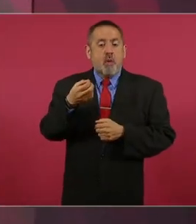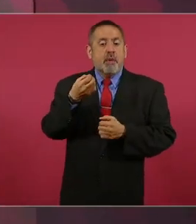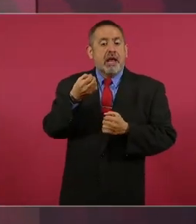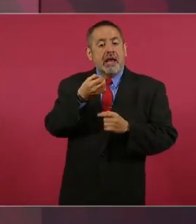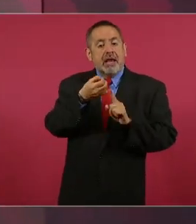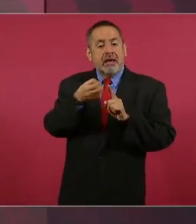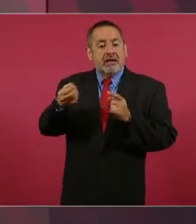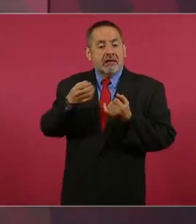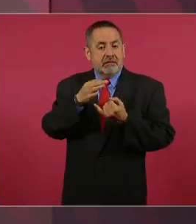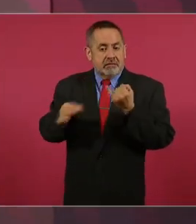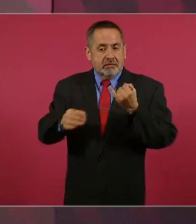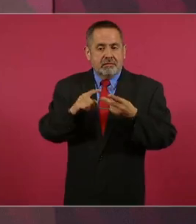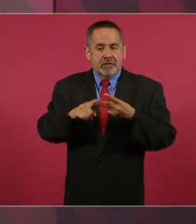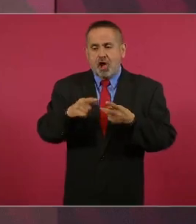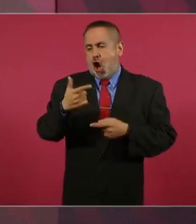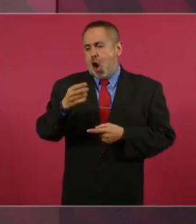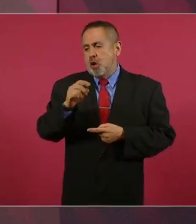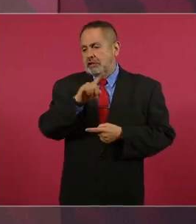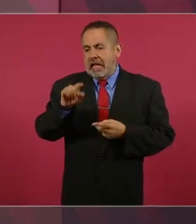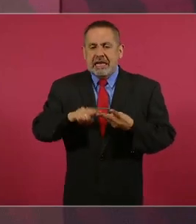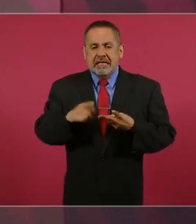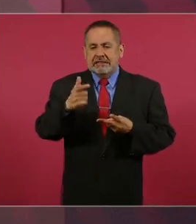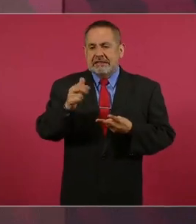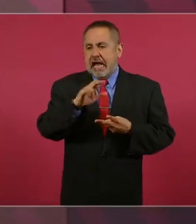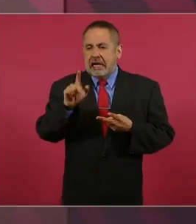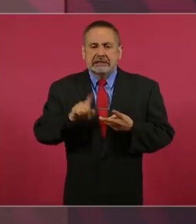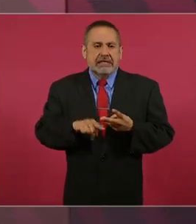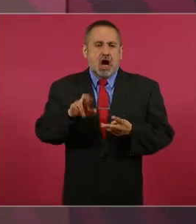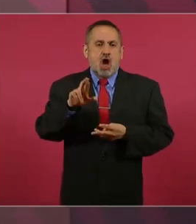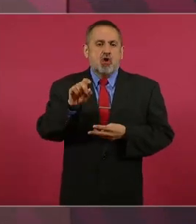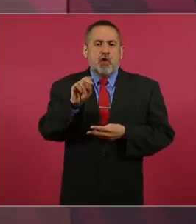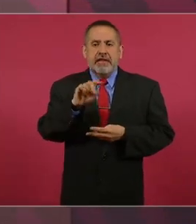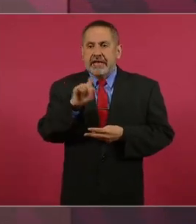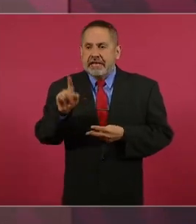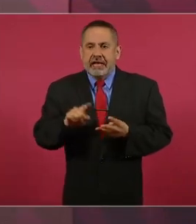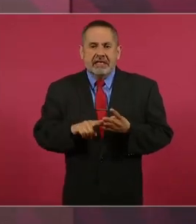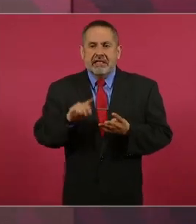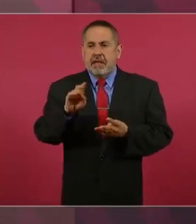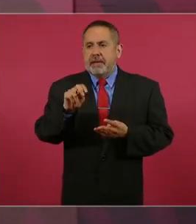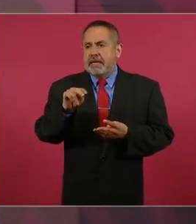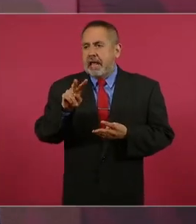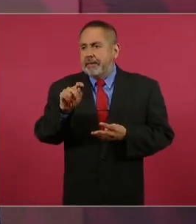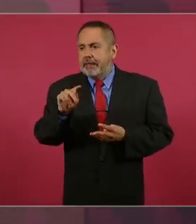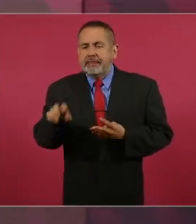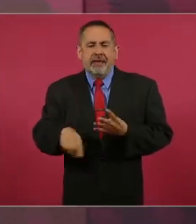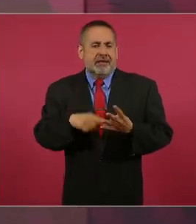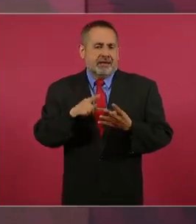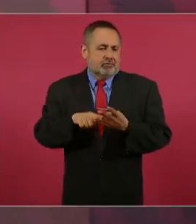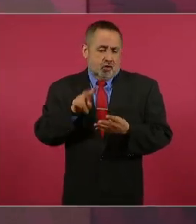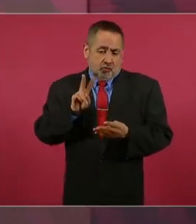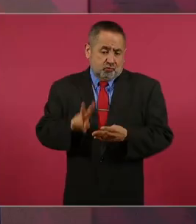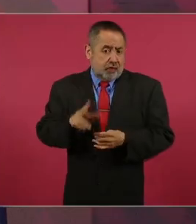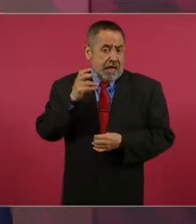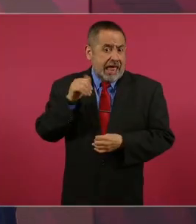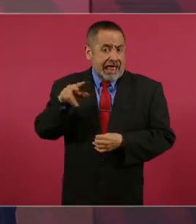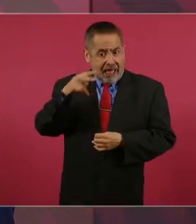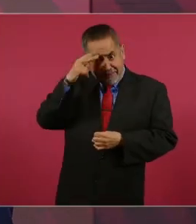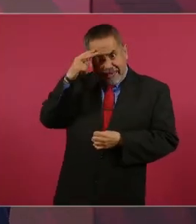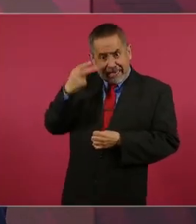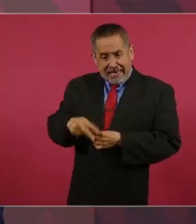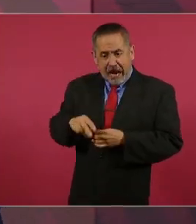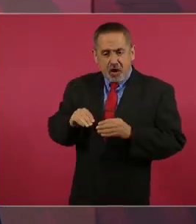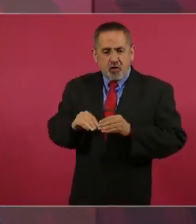son González, Garza, Rodríguez, Benavente, porque pues son los apellidos